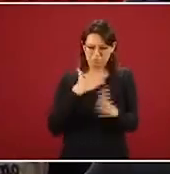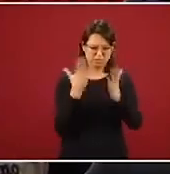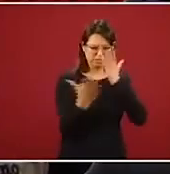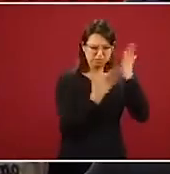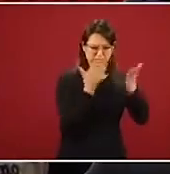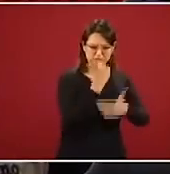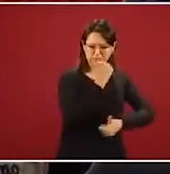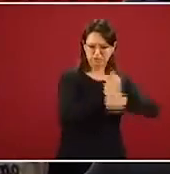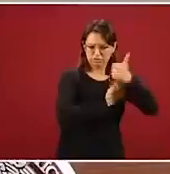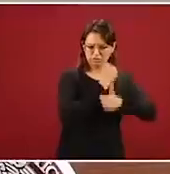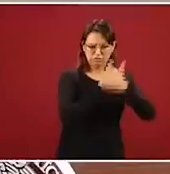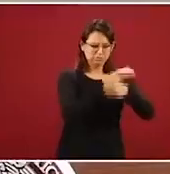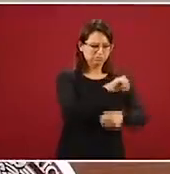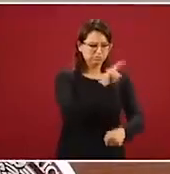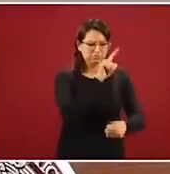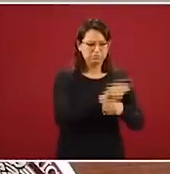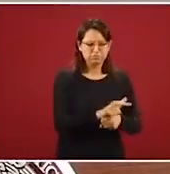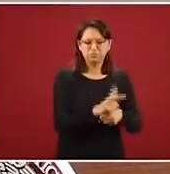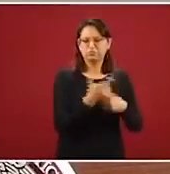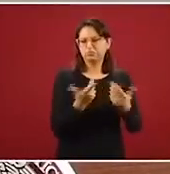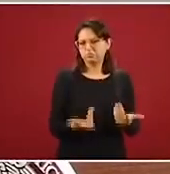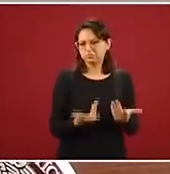si sus estudios,